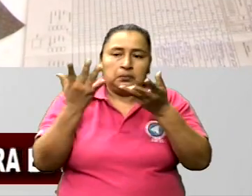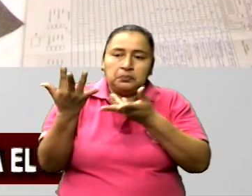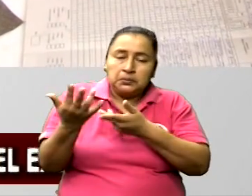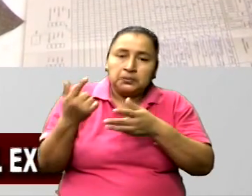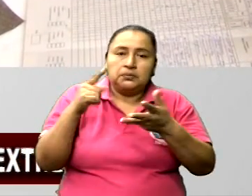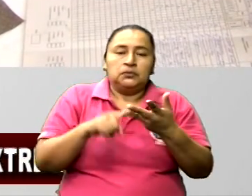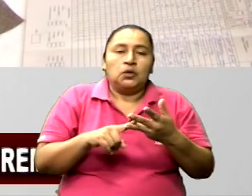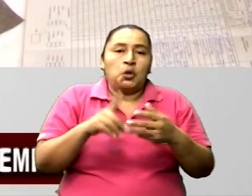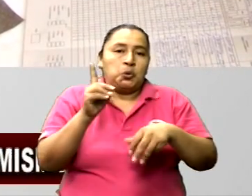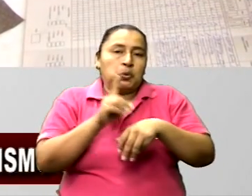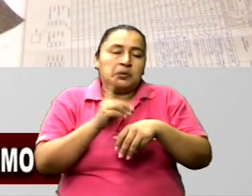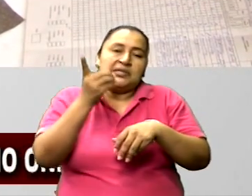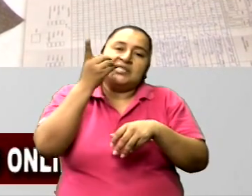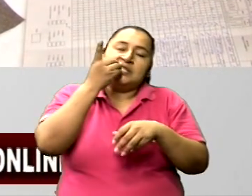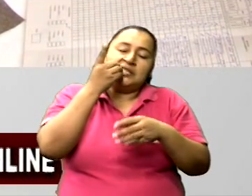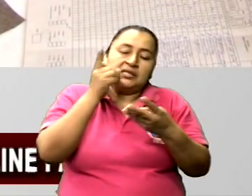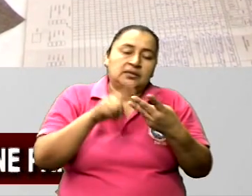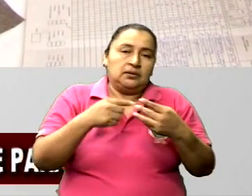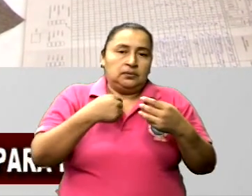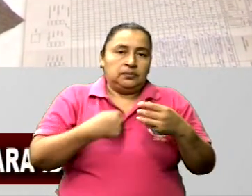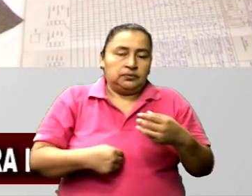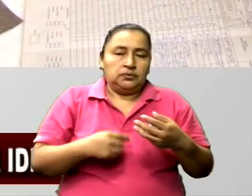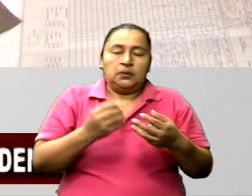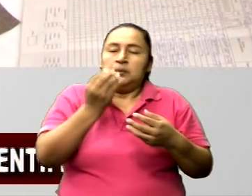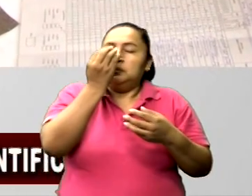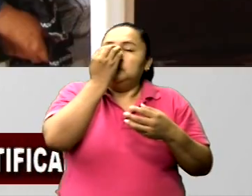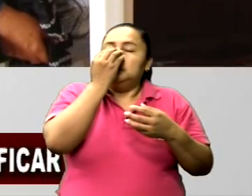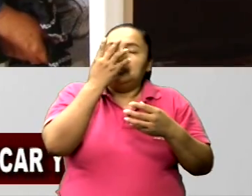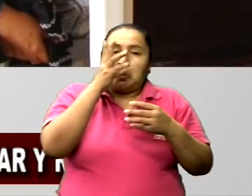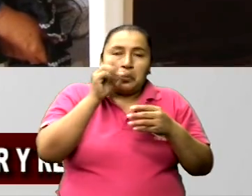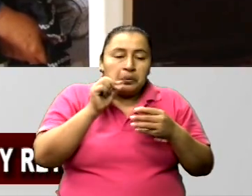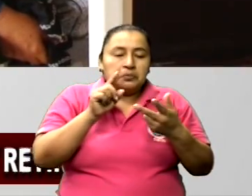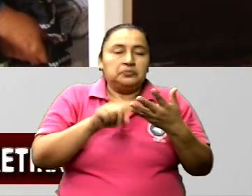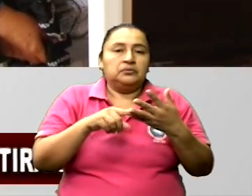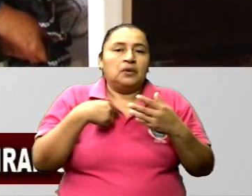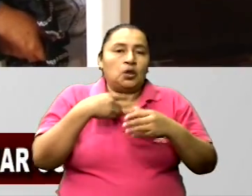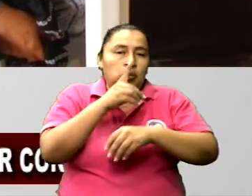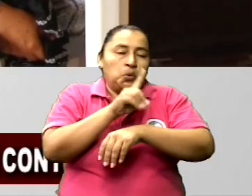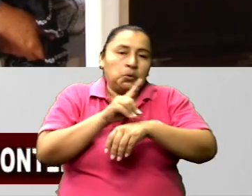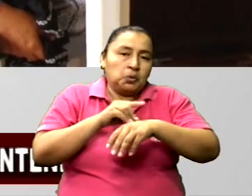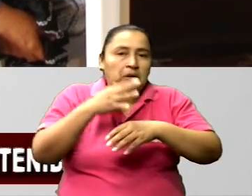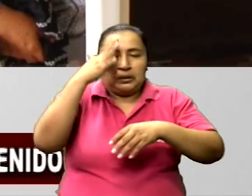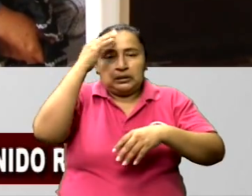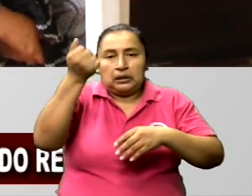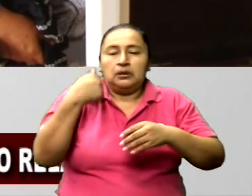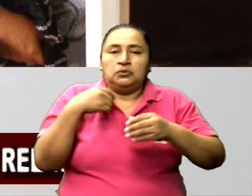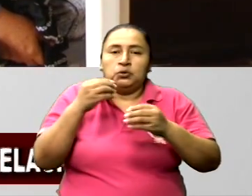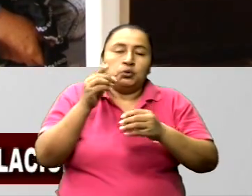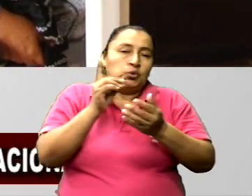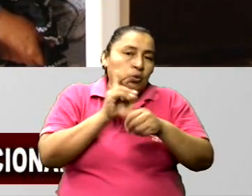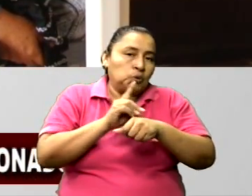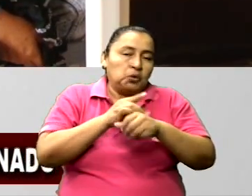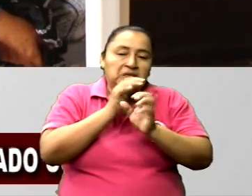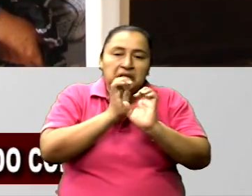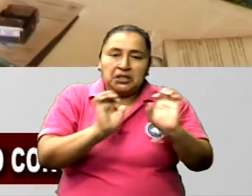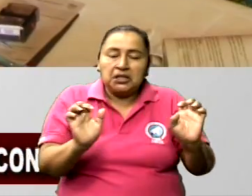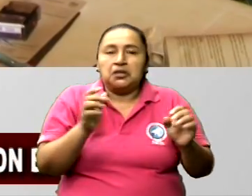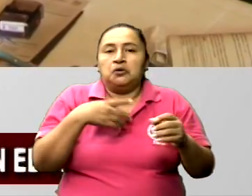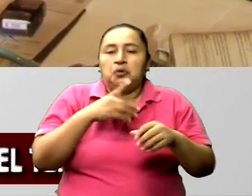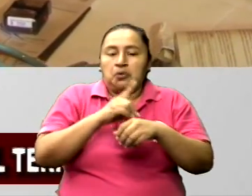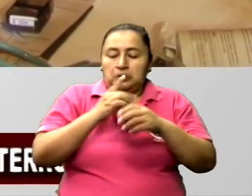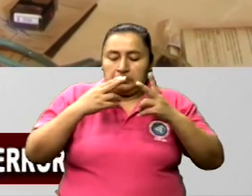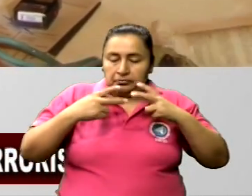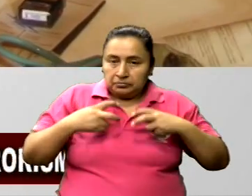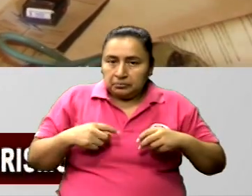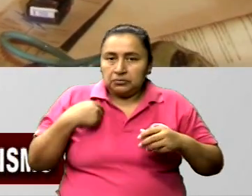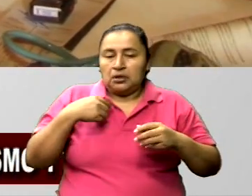atender odontología, cirugía general, anestesiología, medicina general, ginecobstetricia, pediatría, medicina interna,